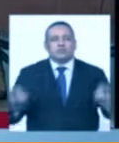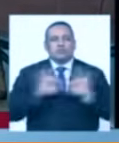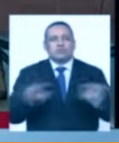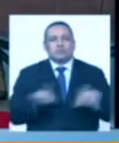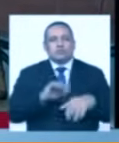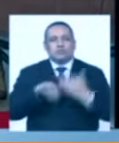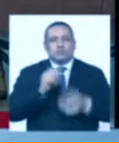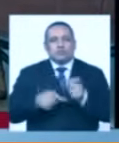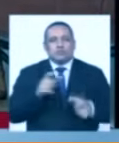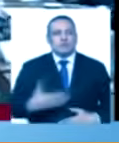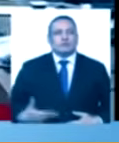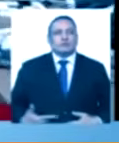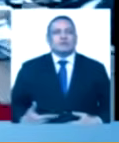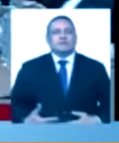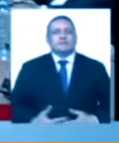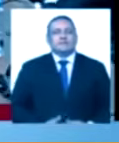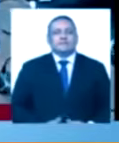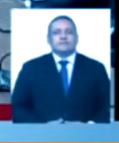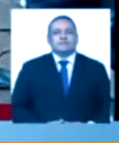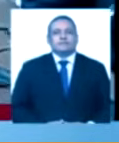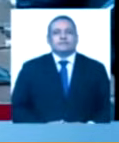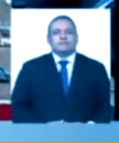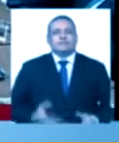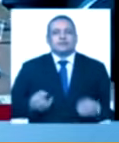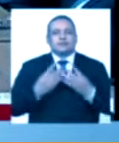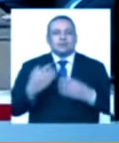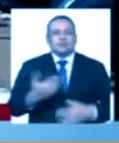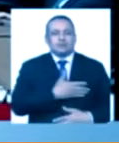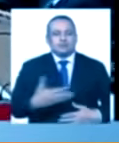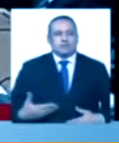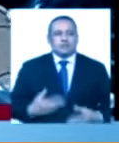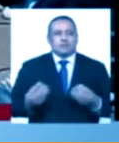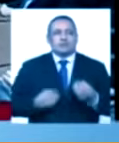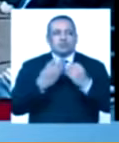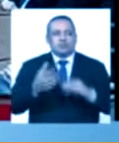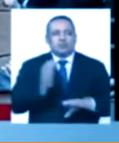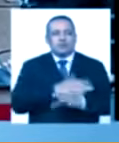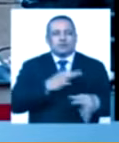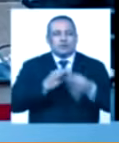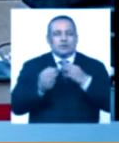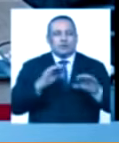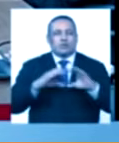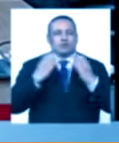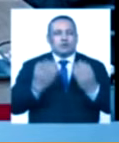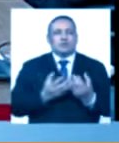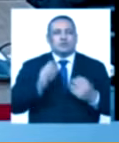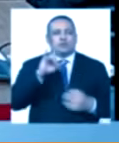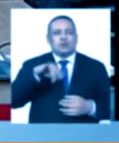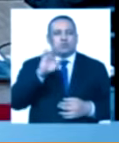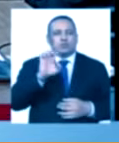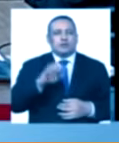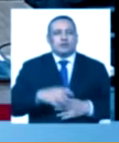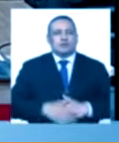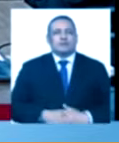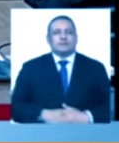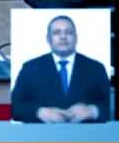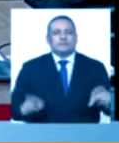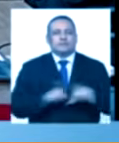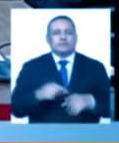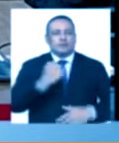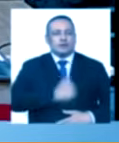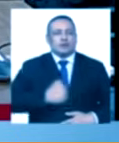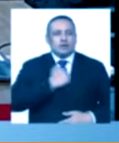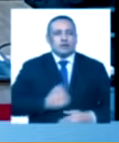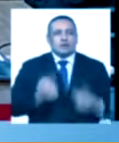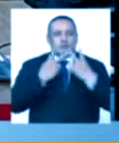un derecho fundamental. Presidenta, como lo ha señalado la congresista Luque, lamentablemente